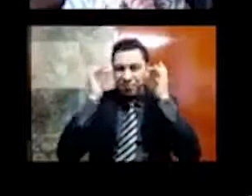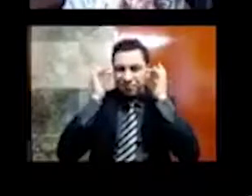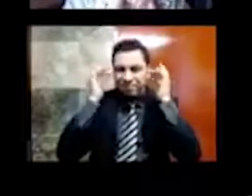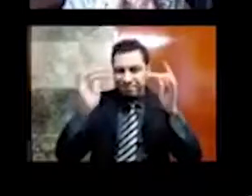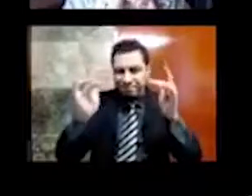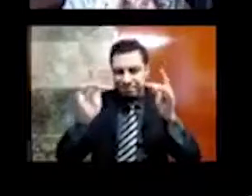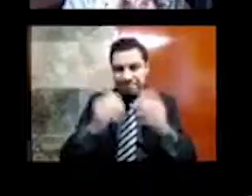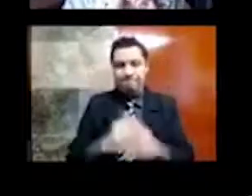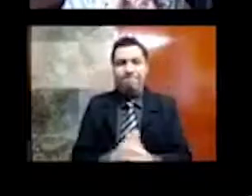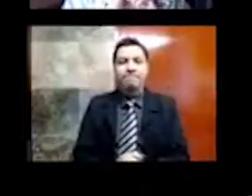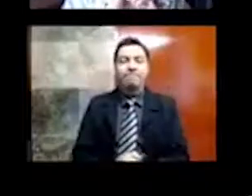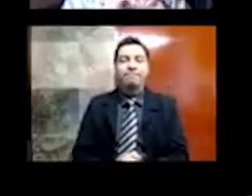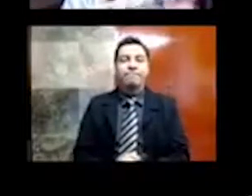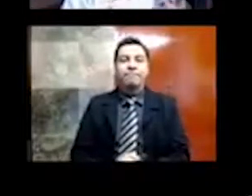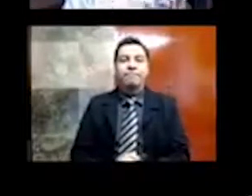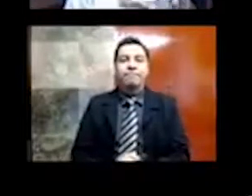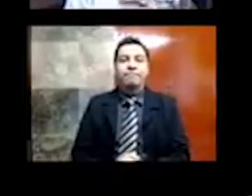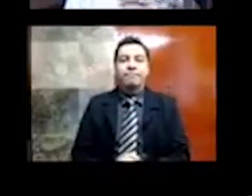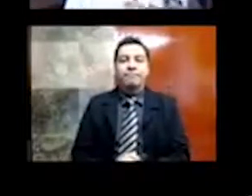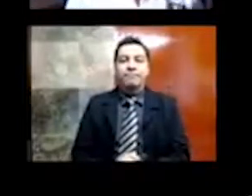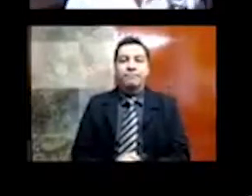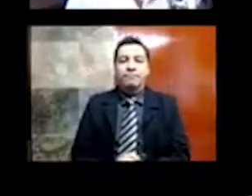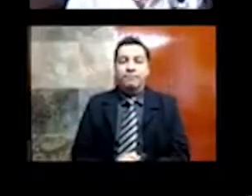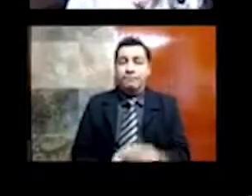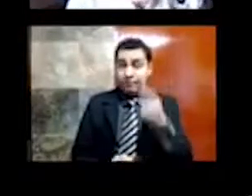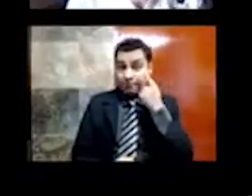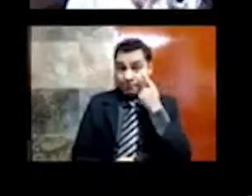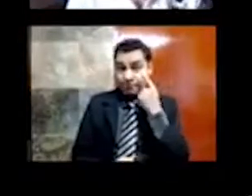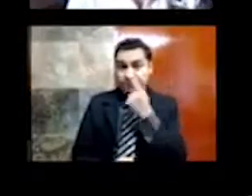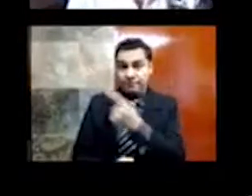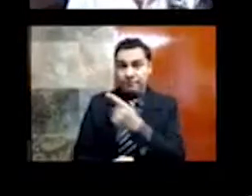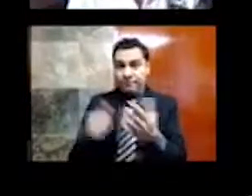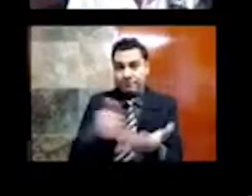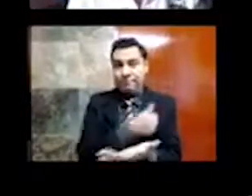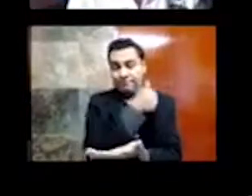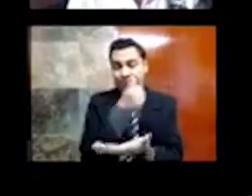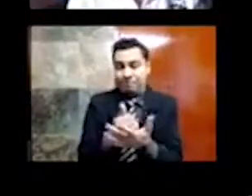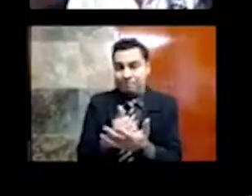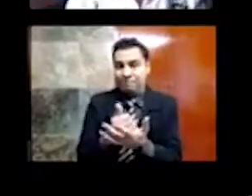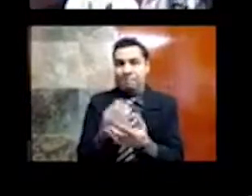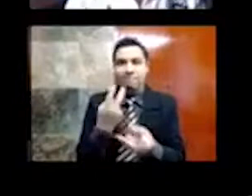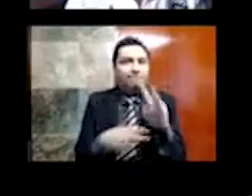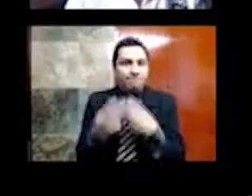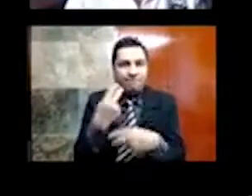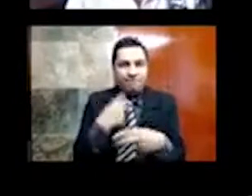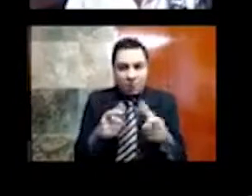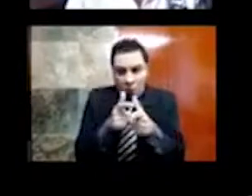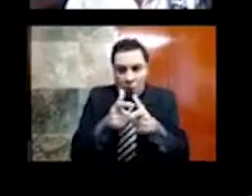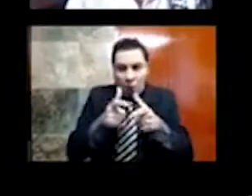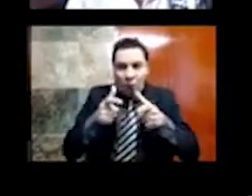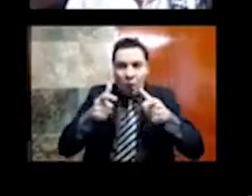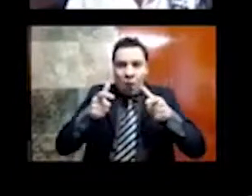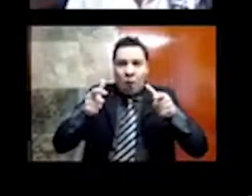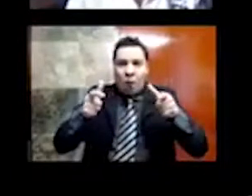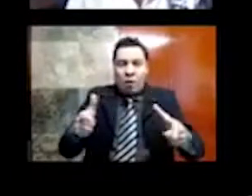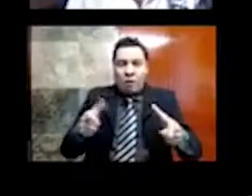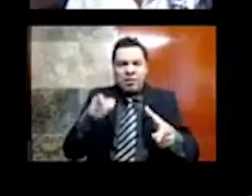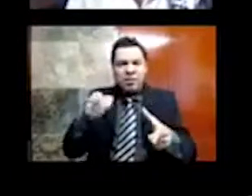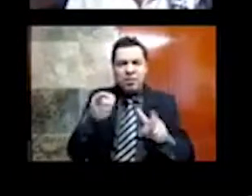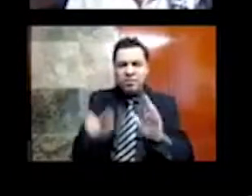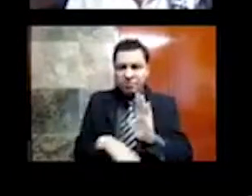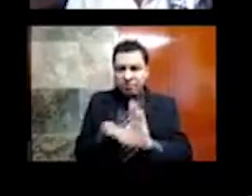favor. Y miren, la ciudad vino a prosperar y ser extraordinaria. Esta es una de las estructuras que